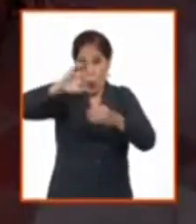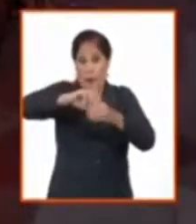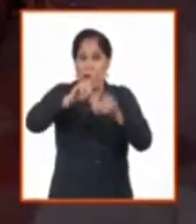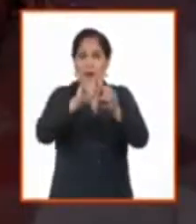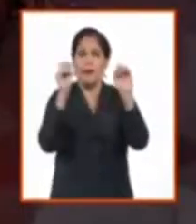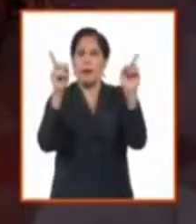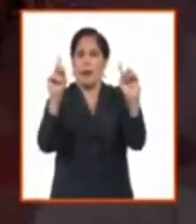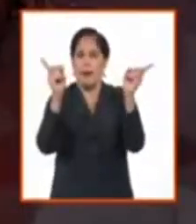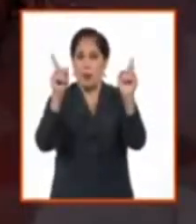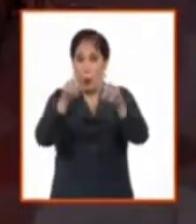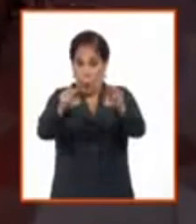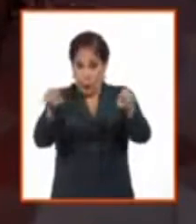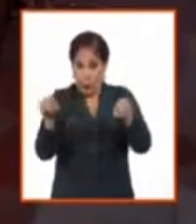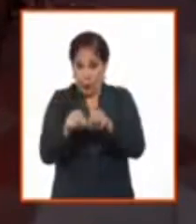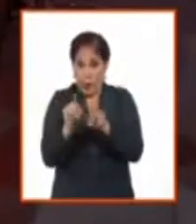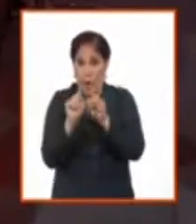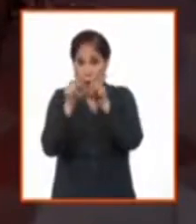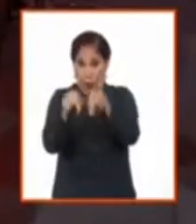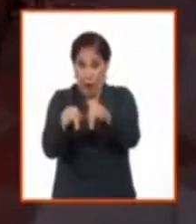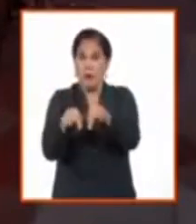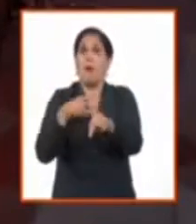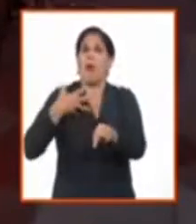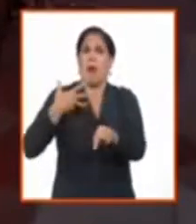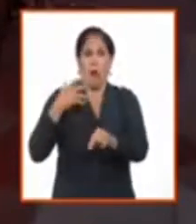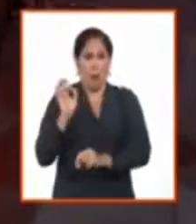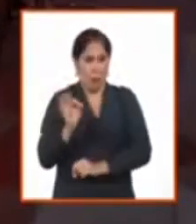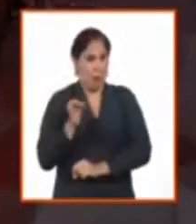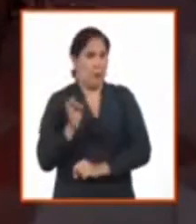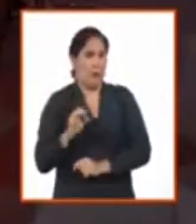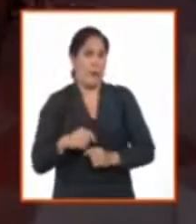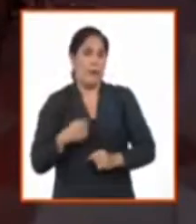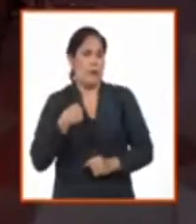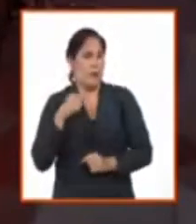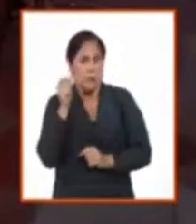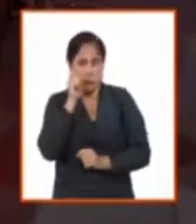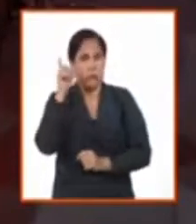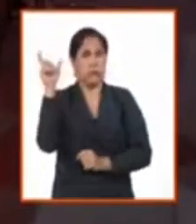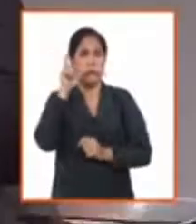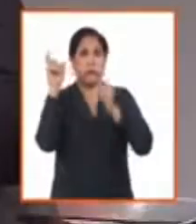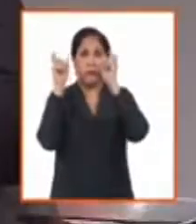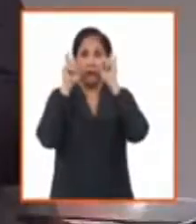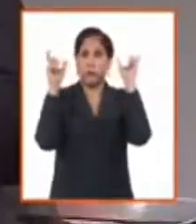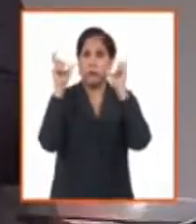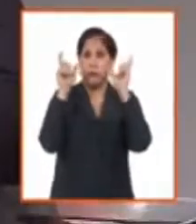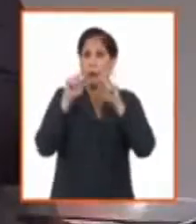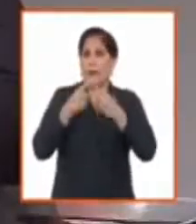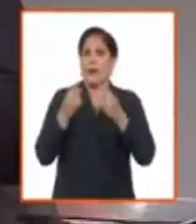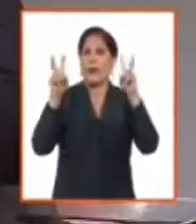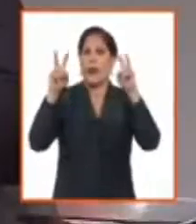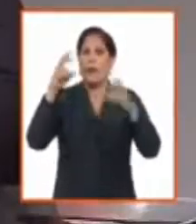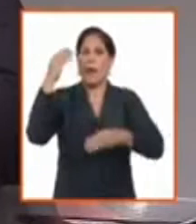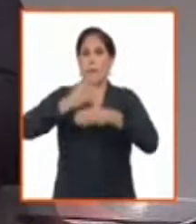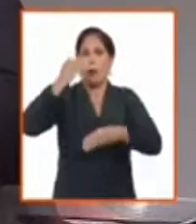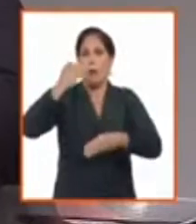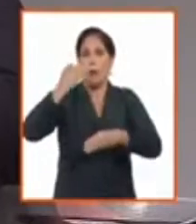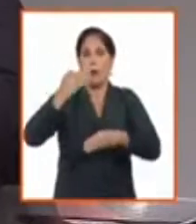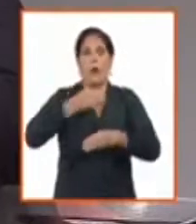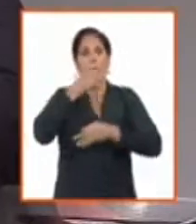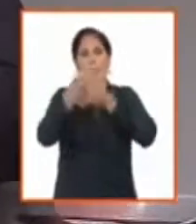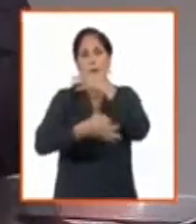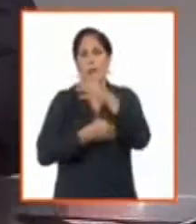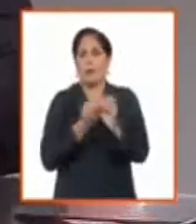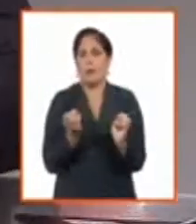esta cumbre y a mí me llamó la atención que sobre todo con respecto al tema del bloqueo se habló muy claro